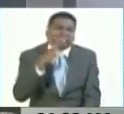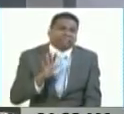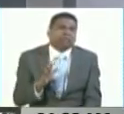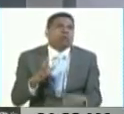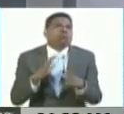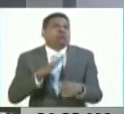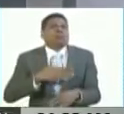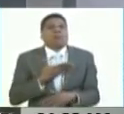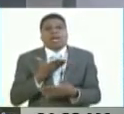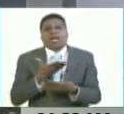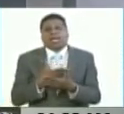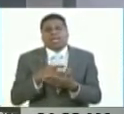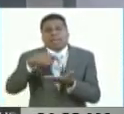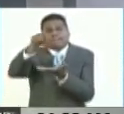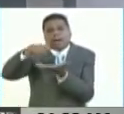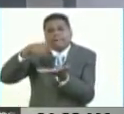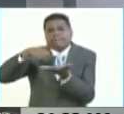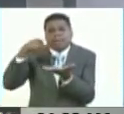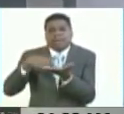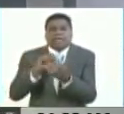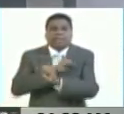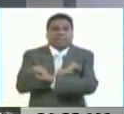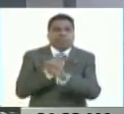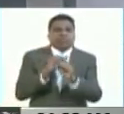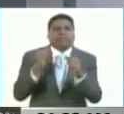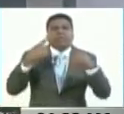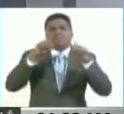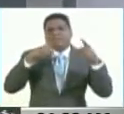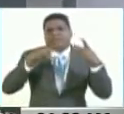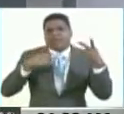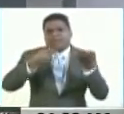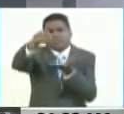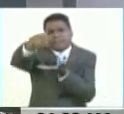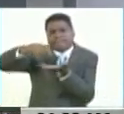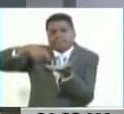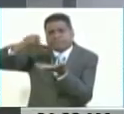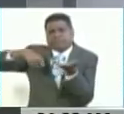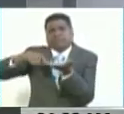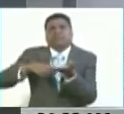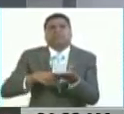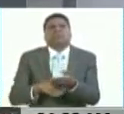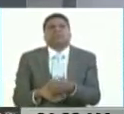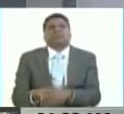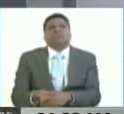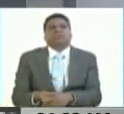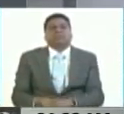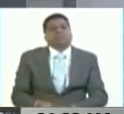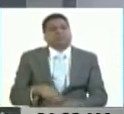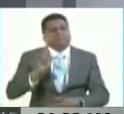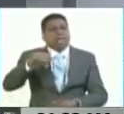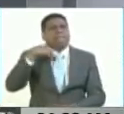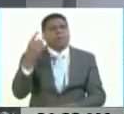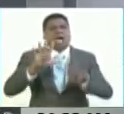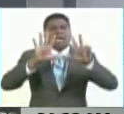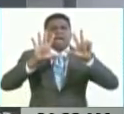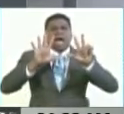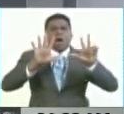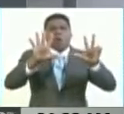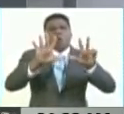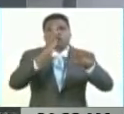servicio transnacional en los diferentes puntos de venta del país. Sin embargo, más adelante, ya a las 8:30 de la